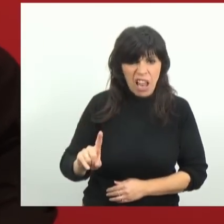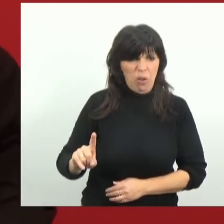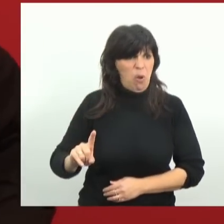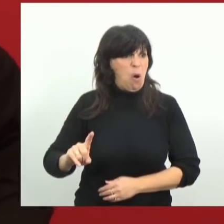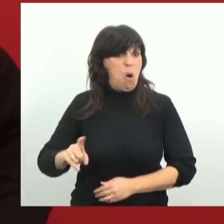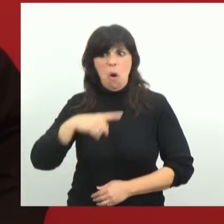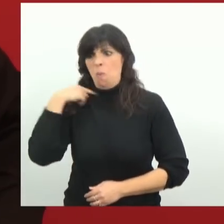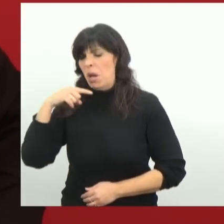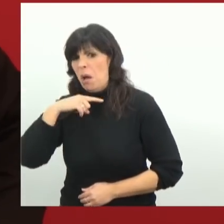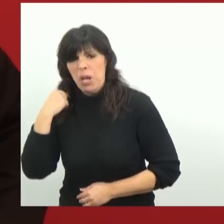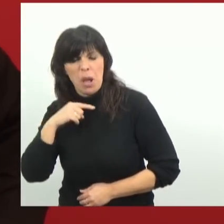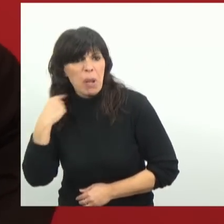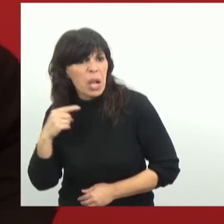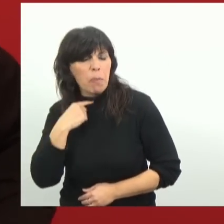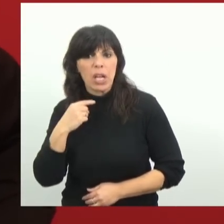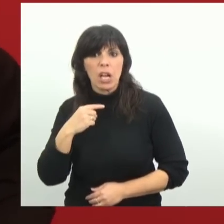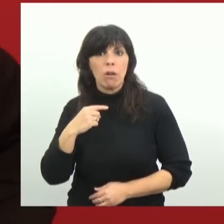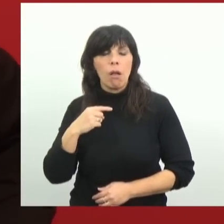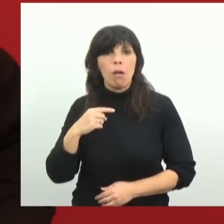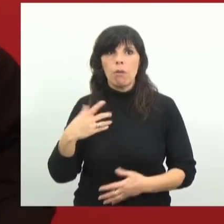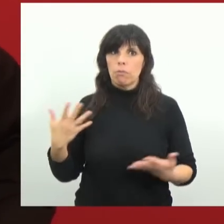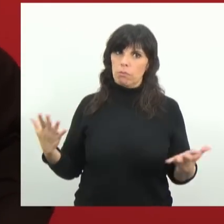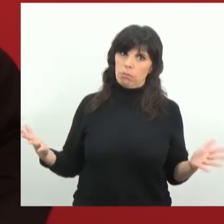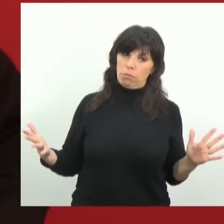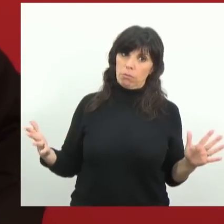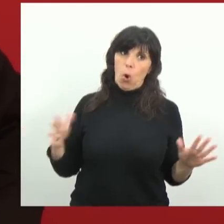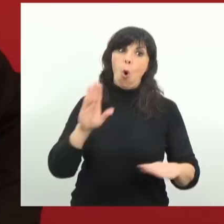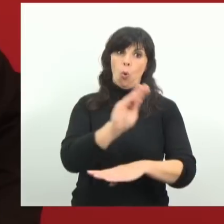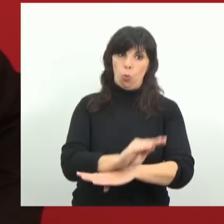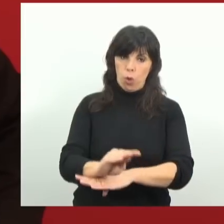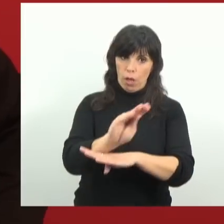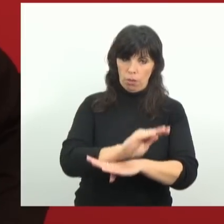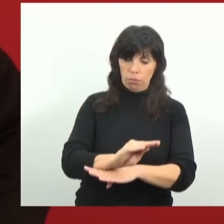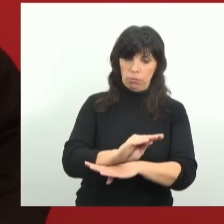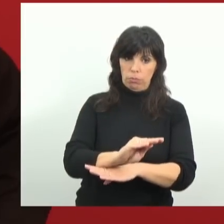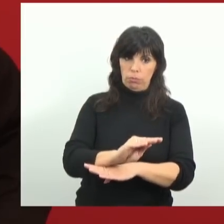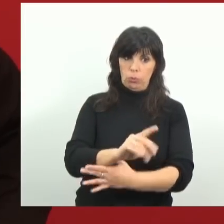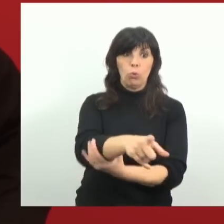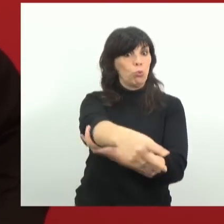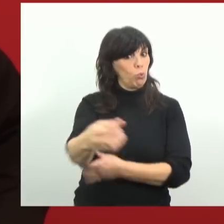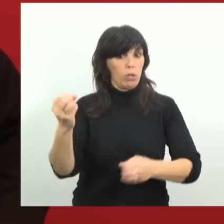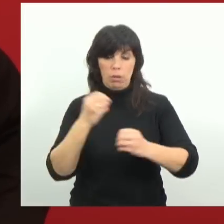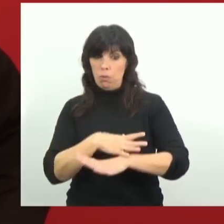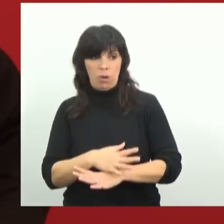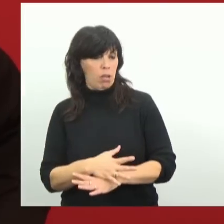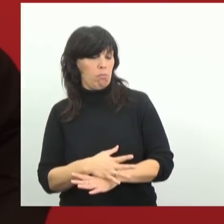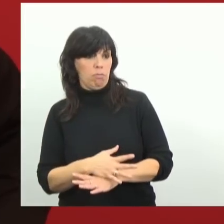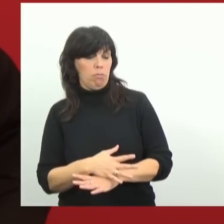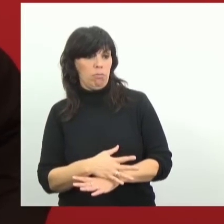carta libre para pecar. Por querido, quiero decirte, estás muy equivocado. Muy equivocado.